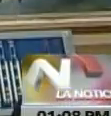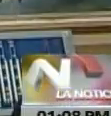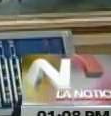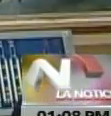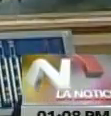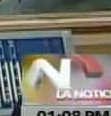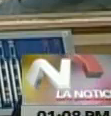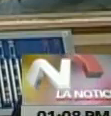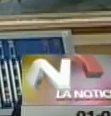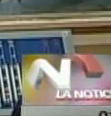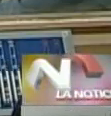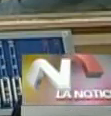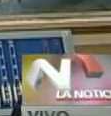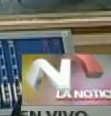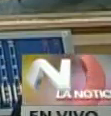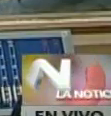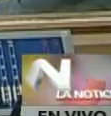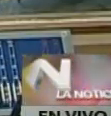esa canción se la había hecho